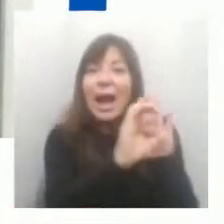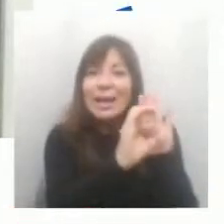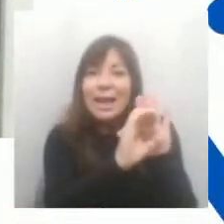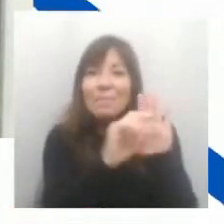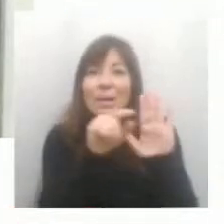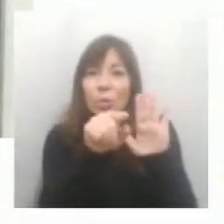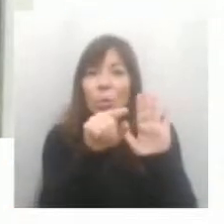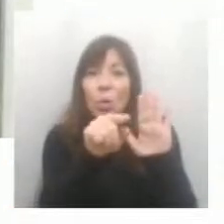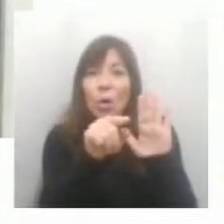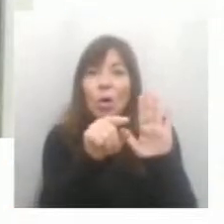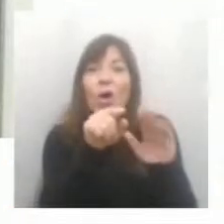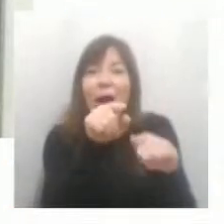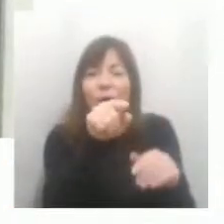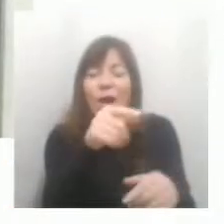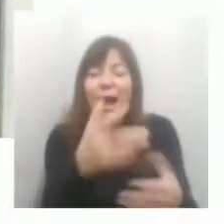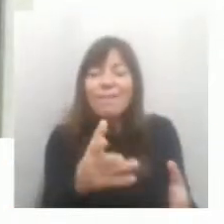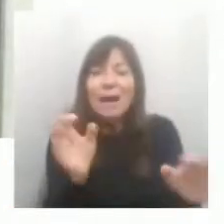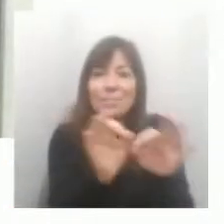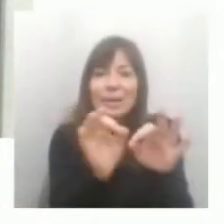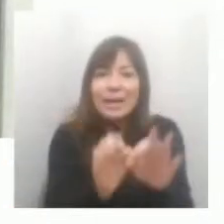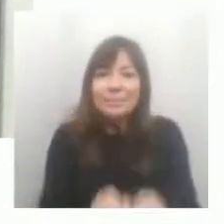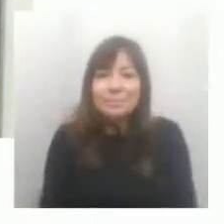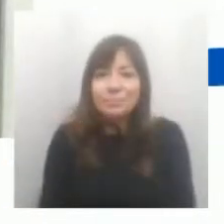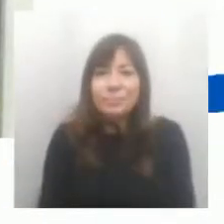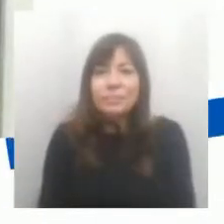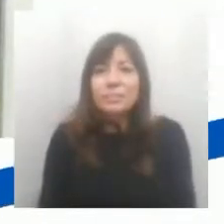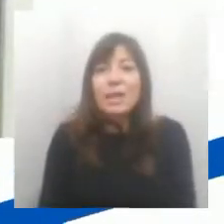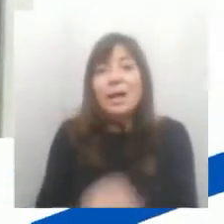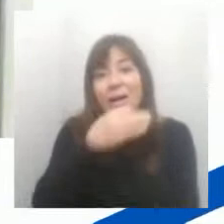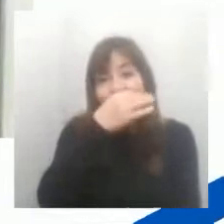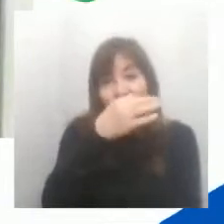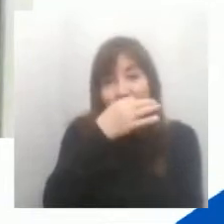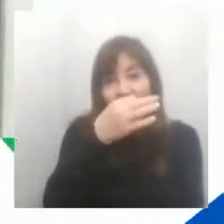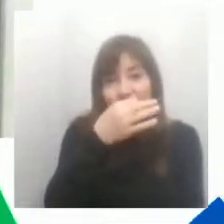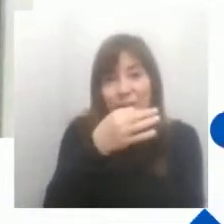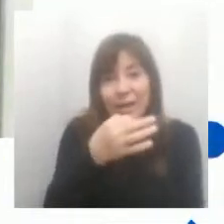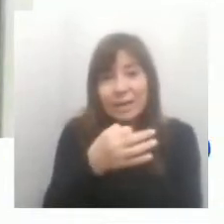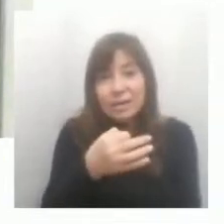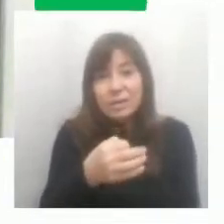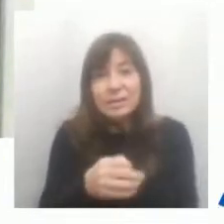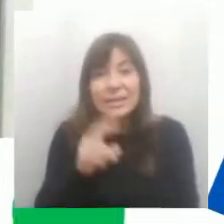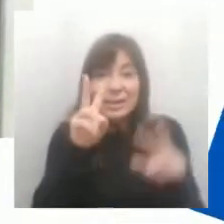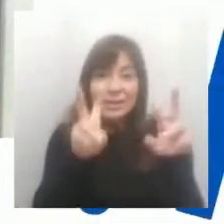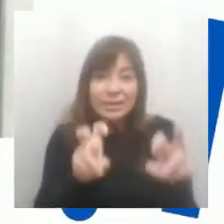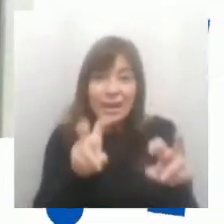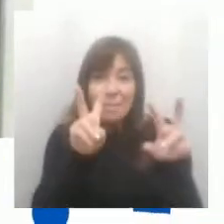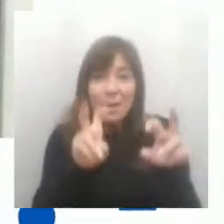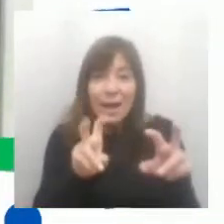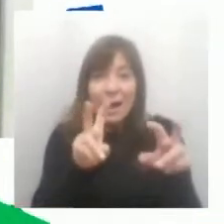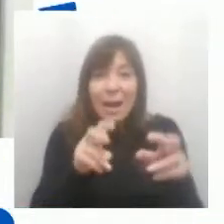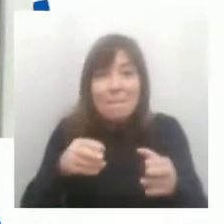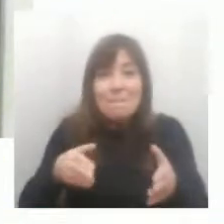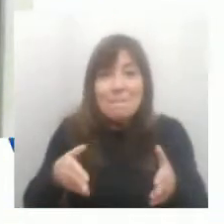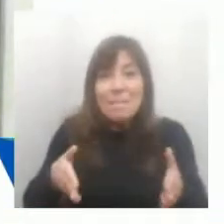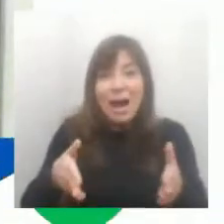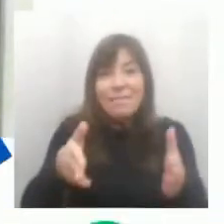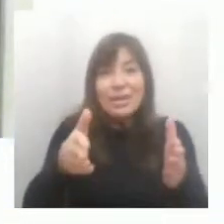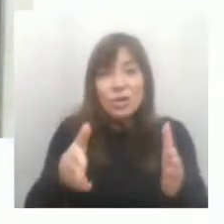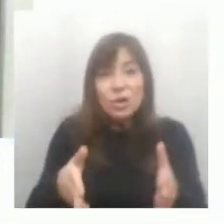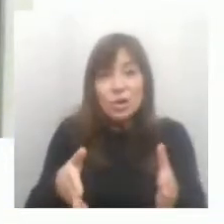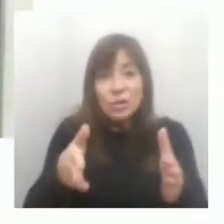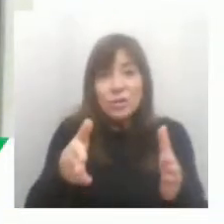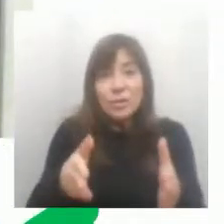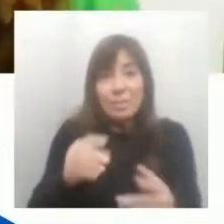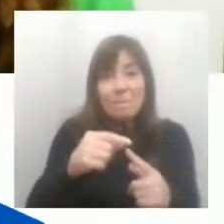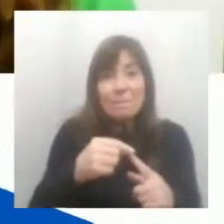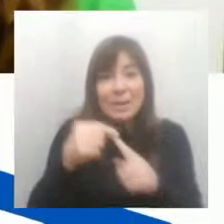si acaso, les doy el dato. ¿Ya? Déjenme contarles entonces sobre el pabellón principal. ¿Okay? ¿Cierto,